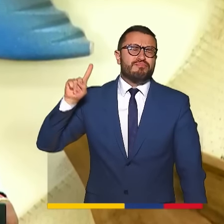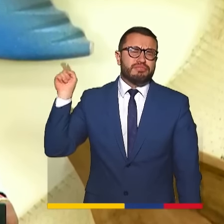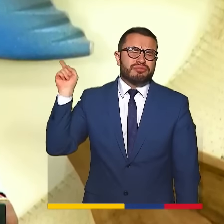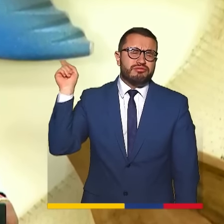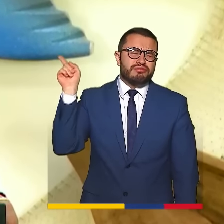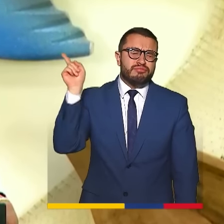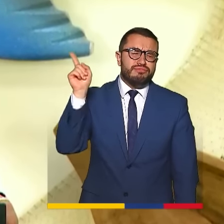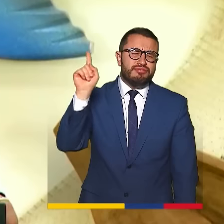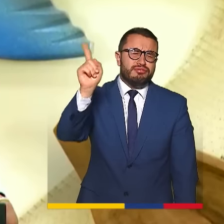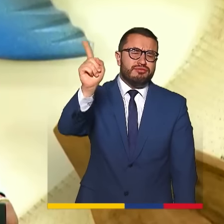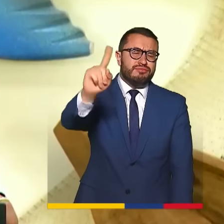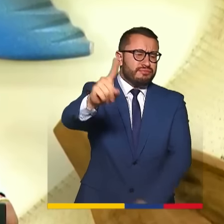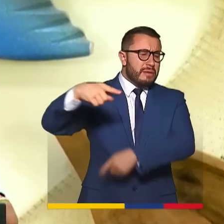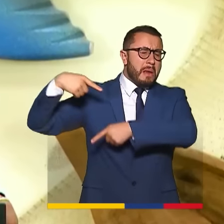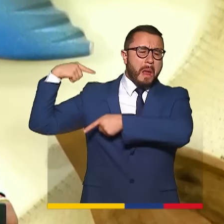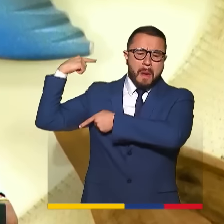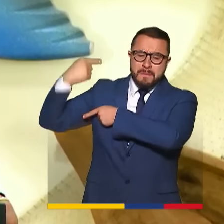enteras.